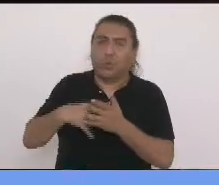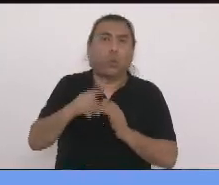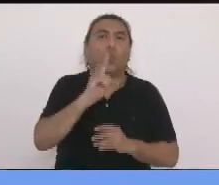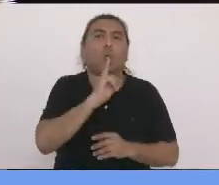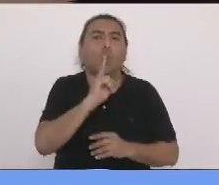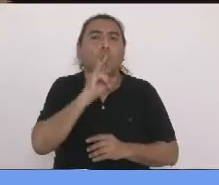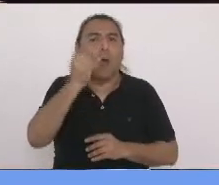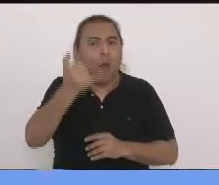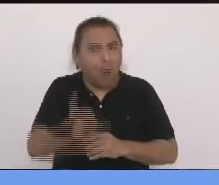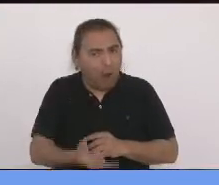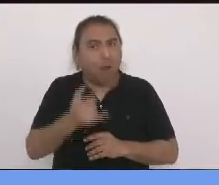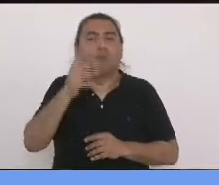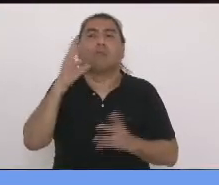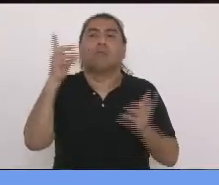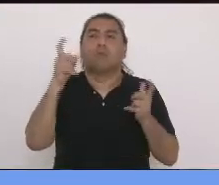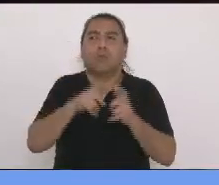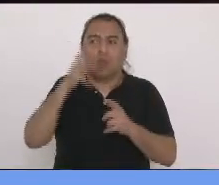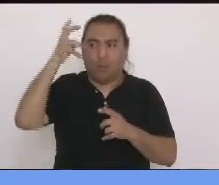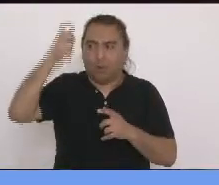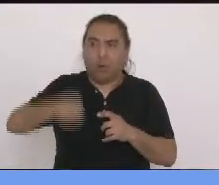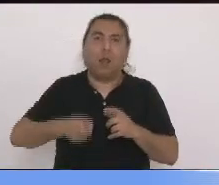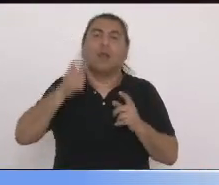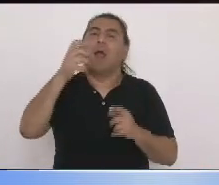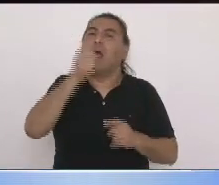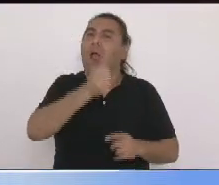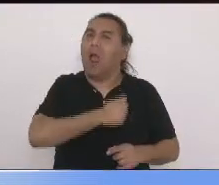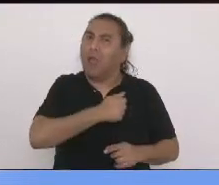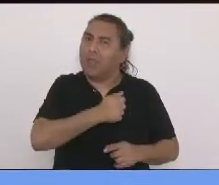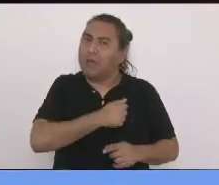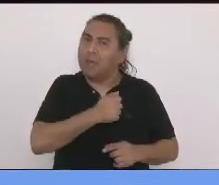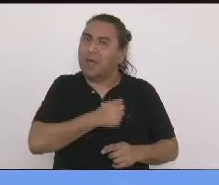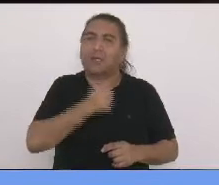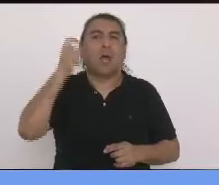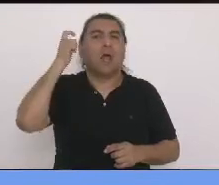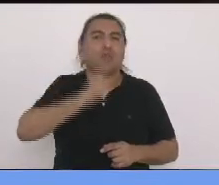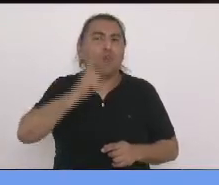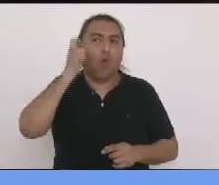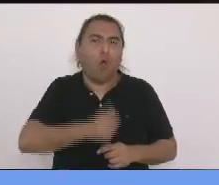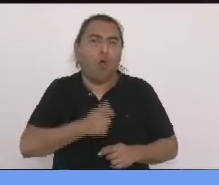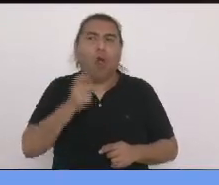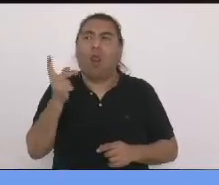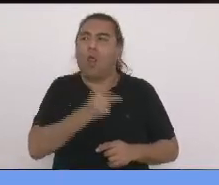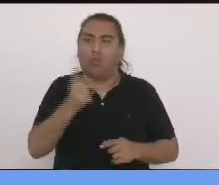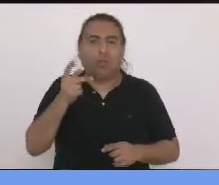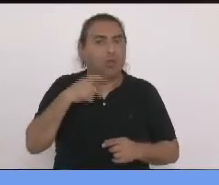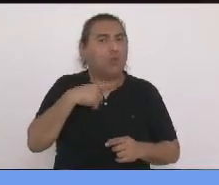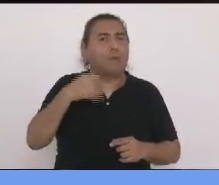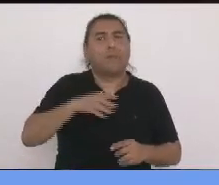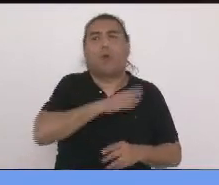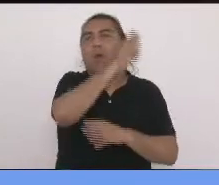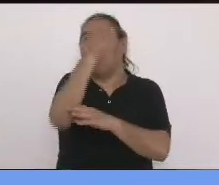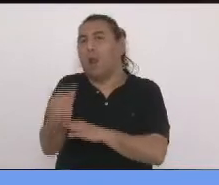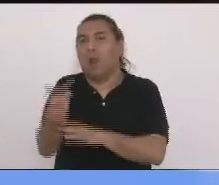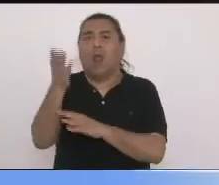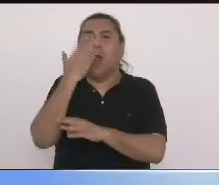de alzada córdoba tiene tribunal de alzada pero catamarqueños es loca no como muchas otras provincias tenemos que ir a pedirle a córdoba